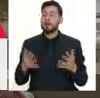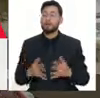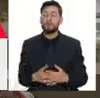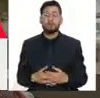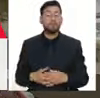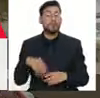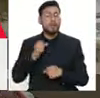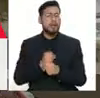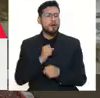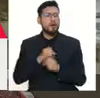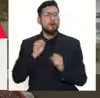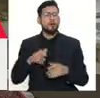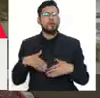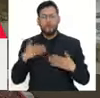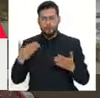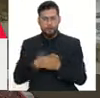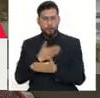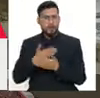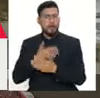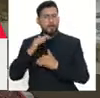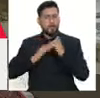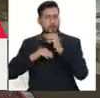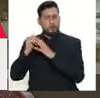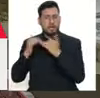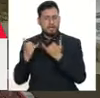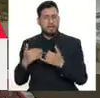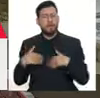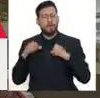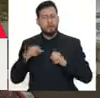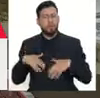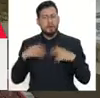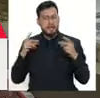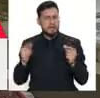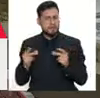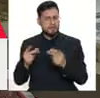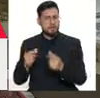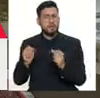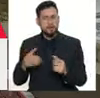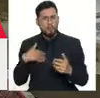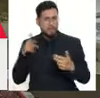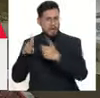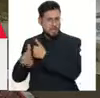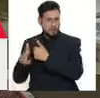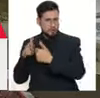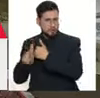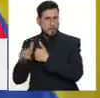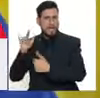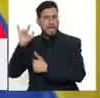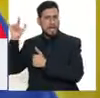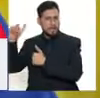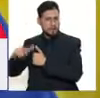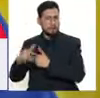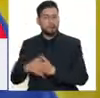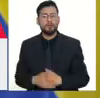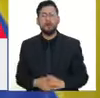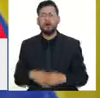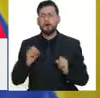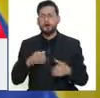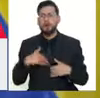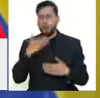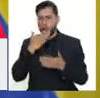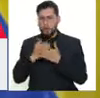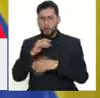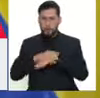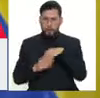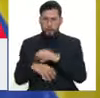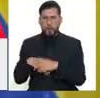para modernizar la infraestructura que permita agilizar el tránsito terrestre y aéreo, generando